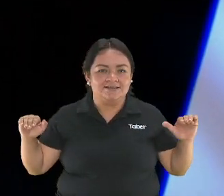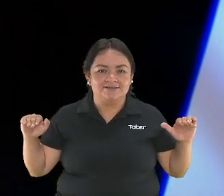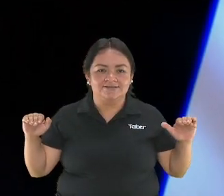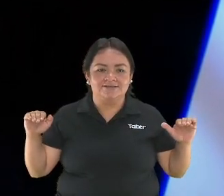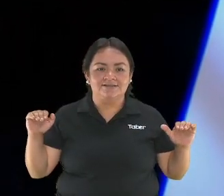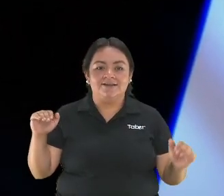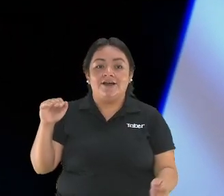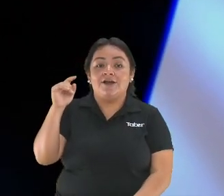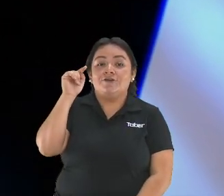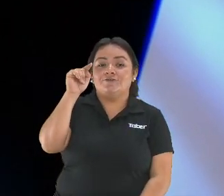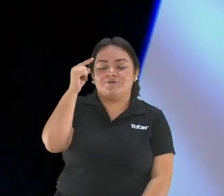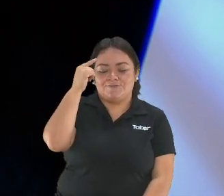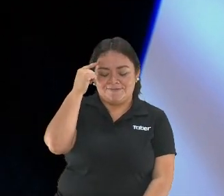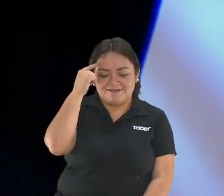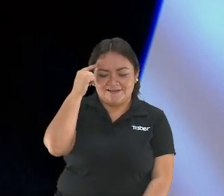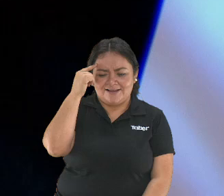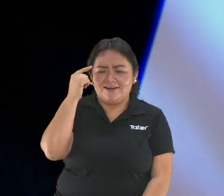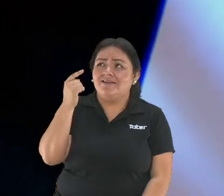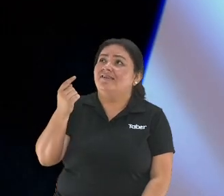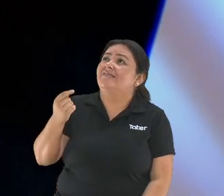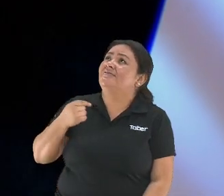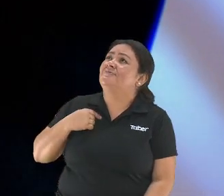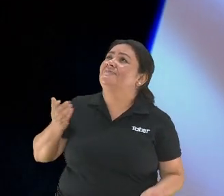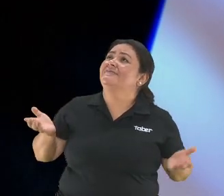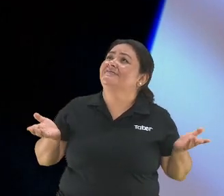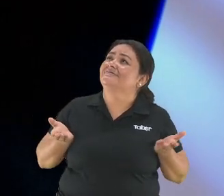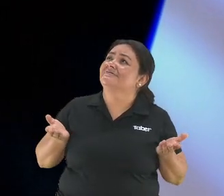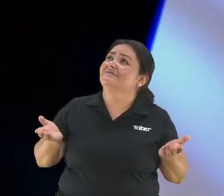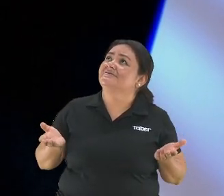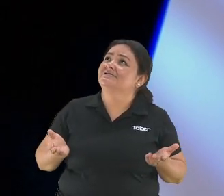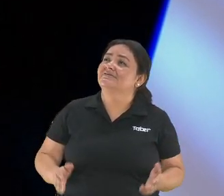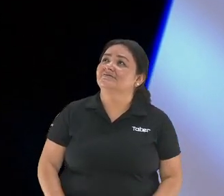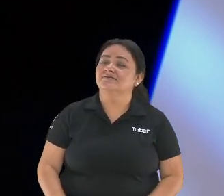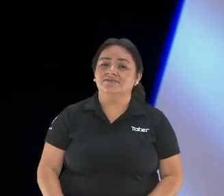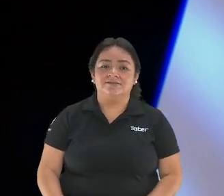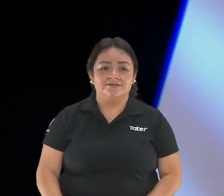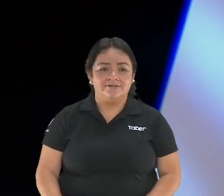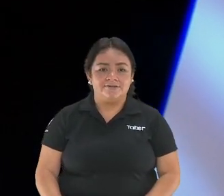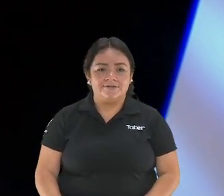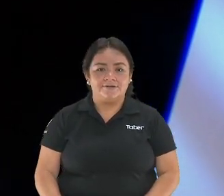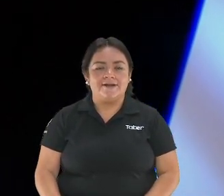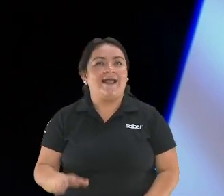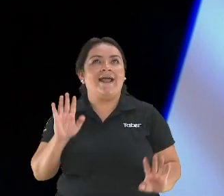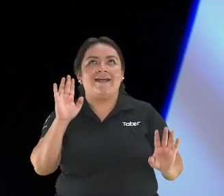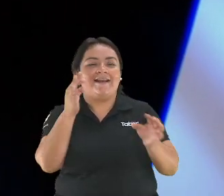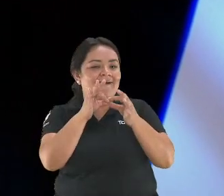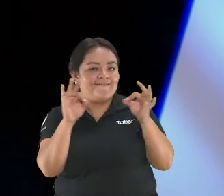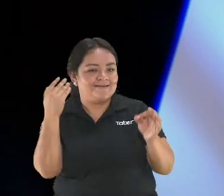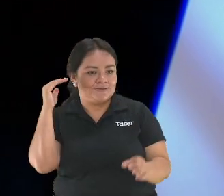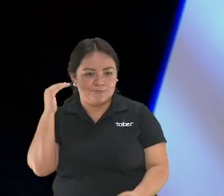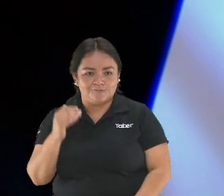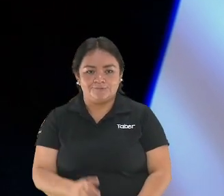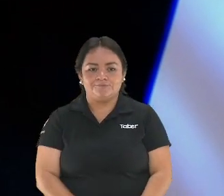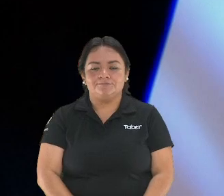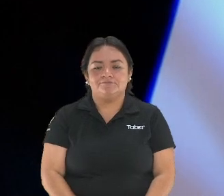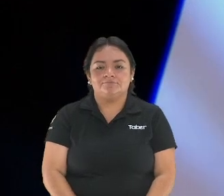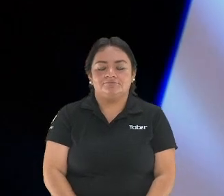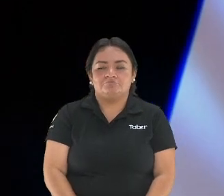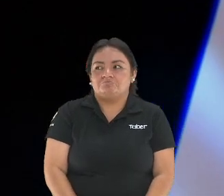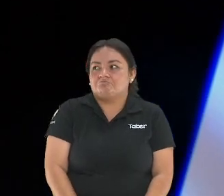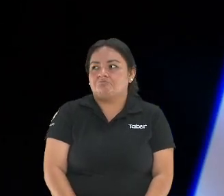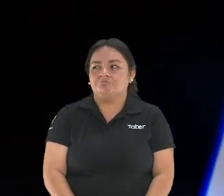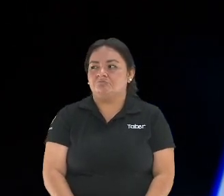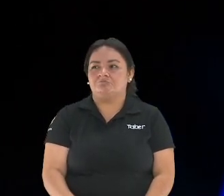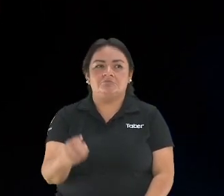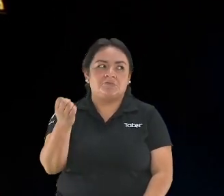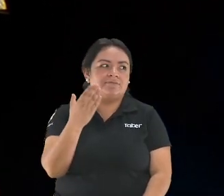te hace pensar y decir y para qué lo hago y la típica frase si nadie me